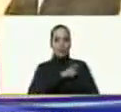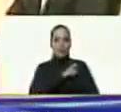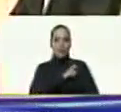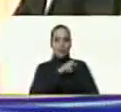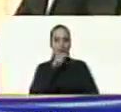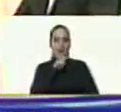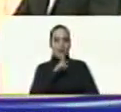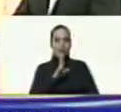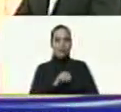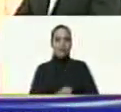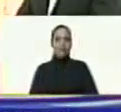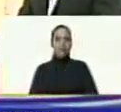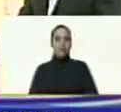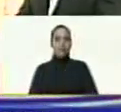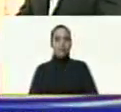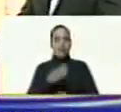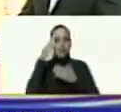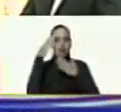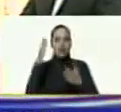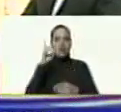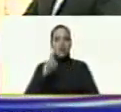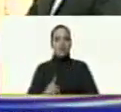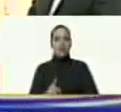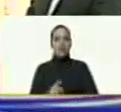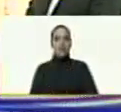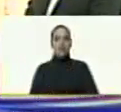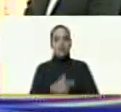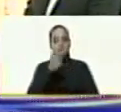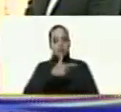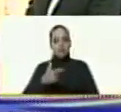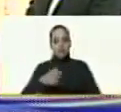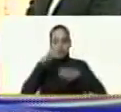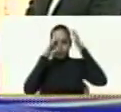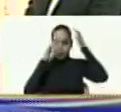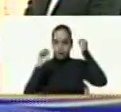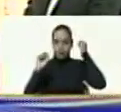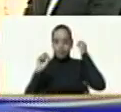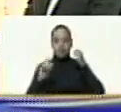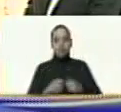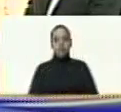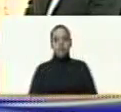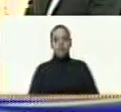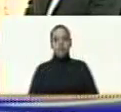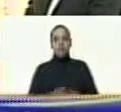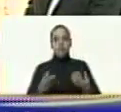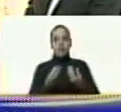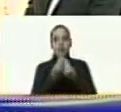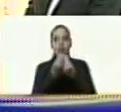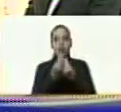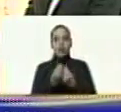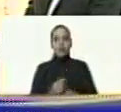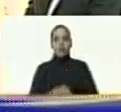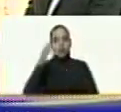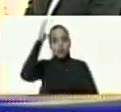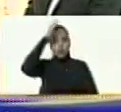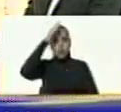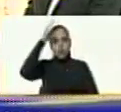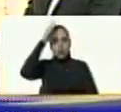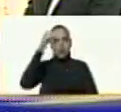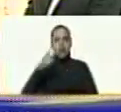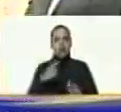Bueno, un saludo también a los embajadores, a las embajadoras, compañeras de Turquía, Palestina,